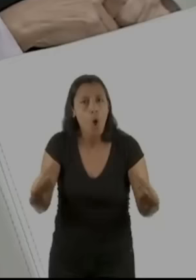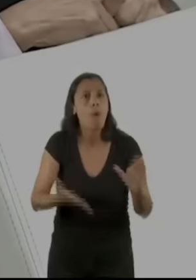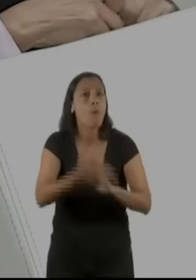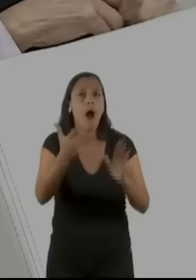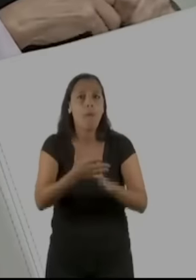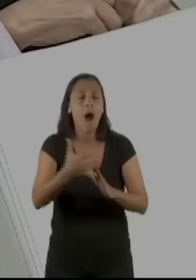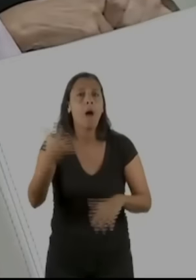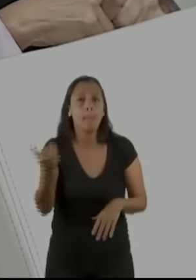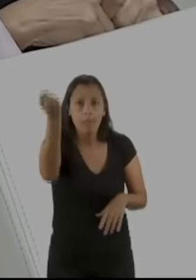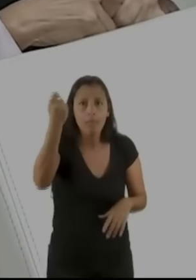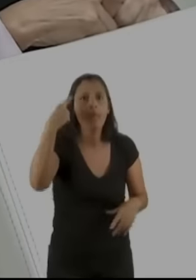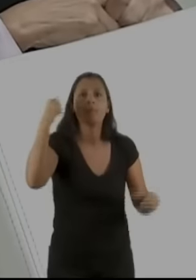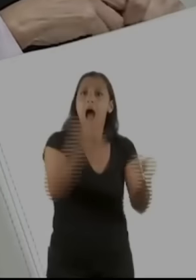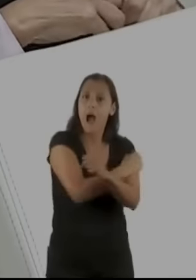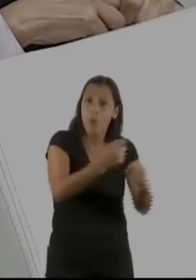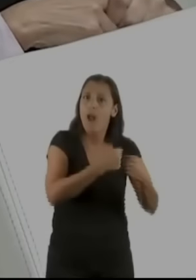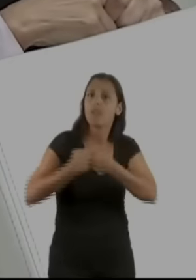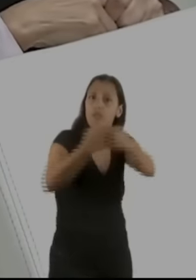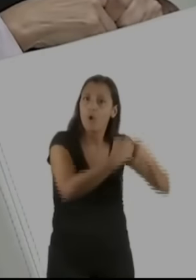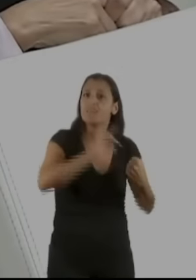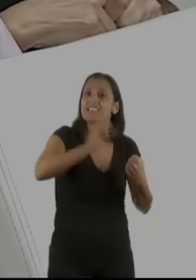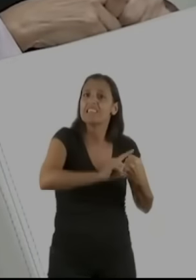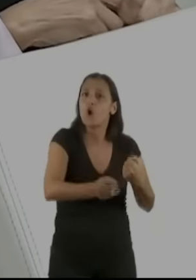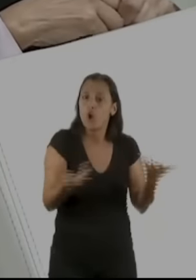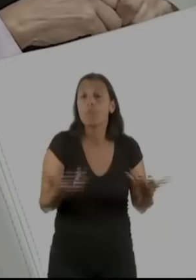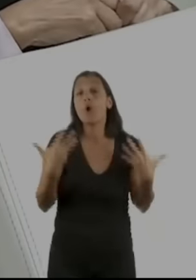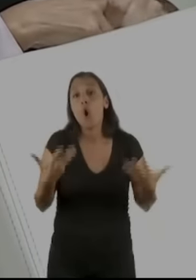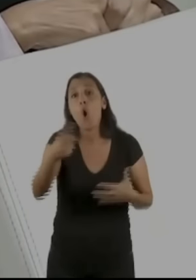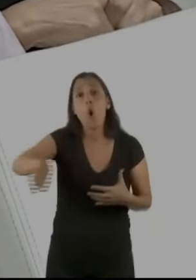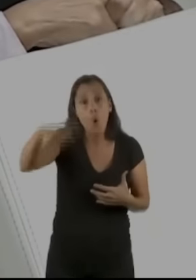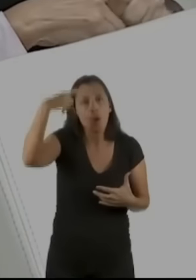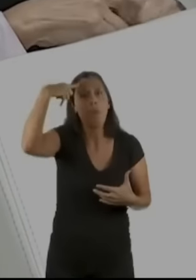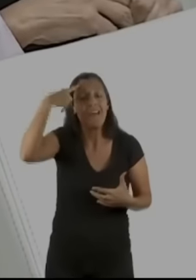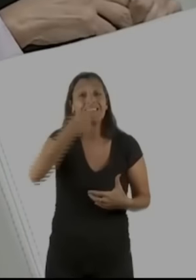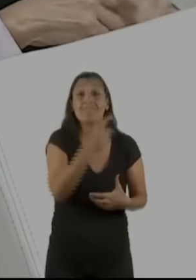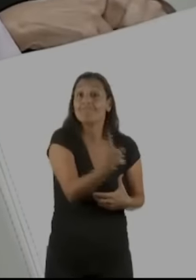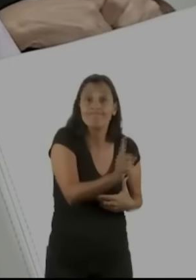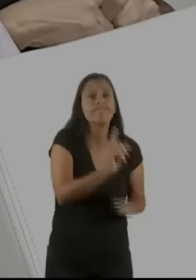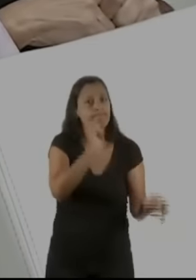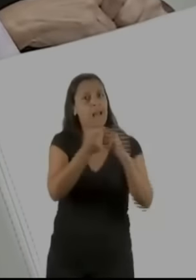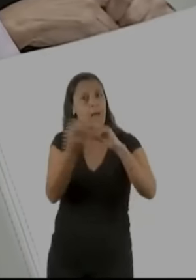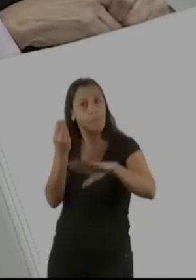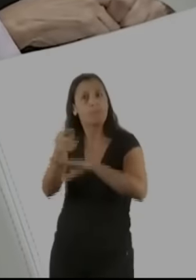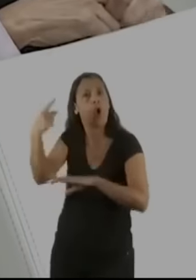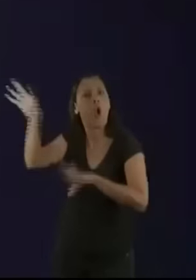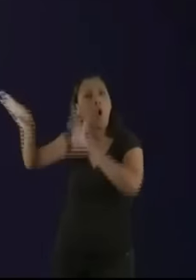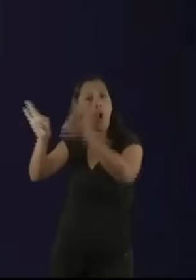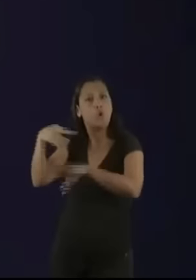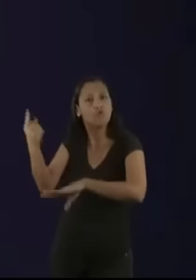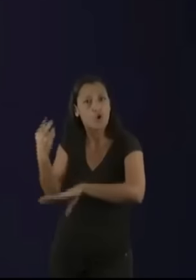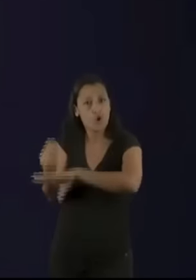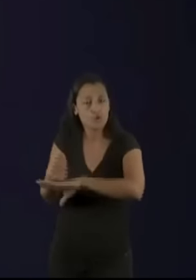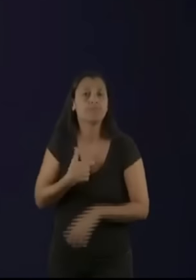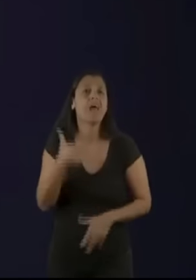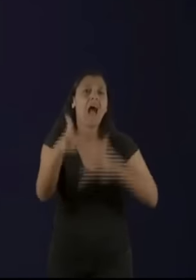acuerdos allí y y bueno Obviamente si tienen pensado si no cambiar la designación no no bueno no hacemos